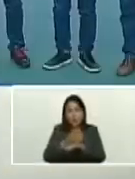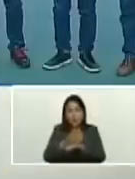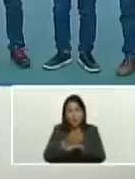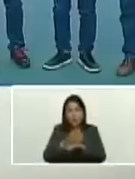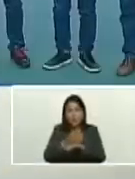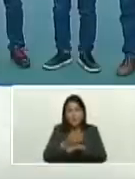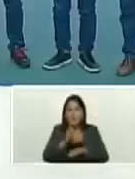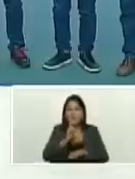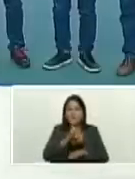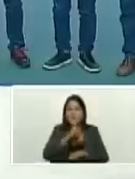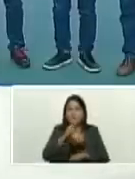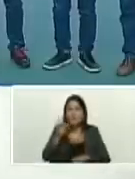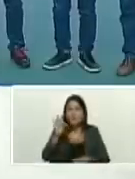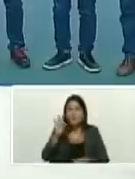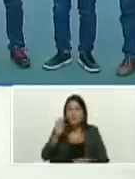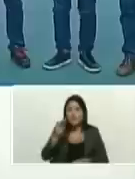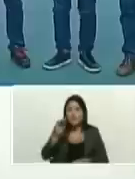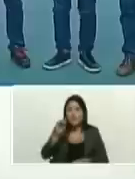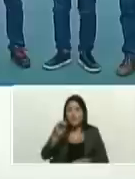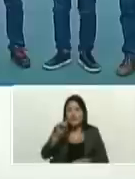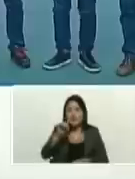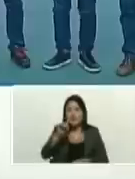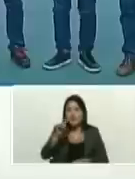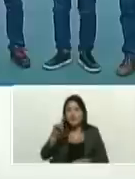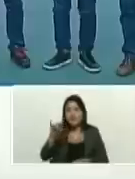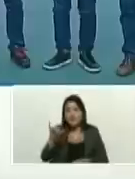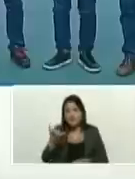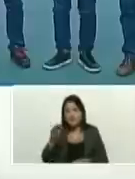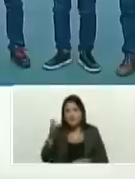Freddy Alirio Bernal Rosales.